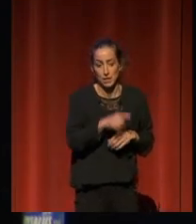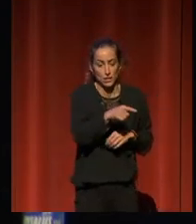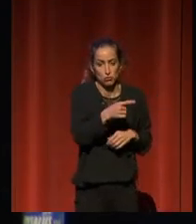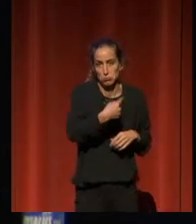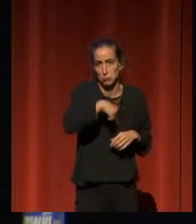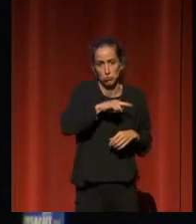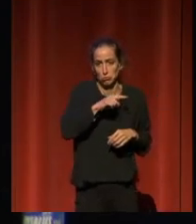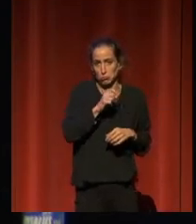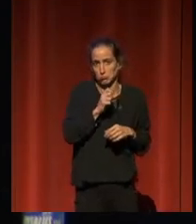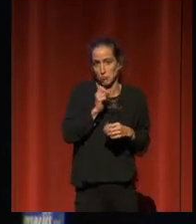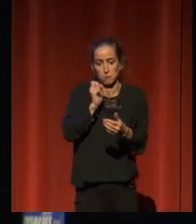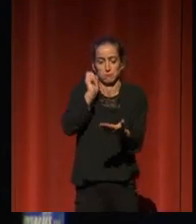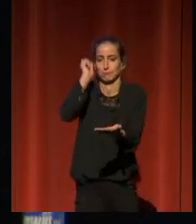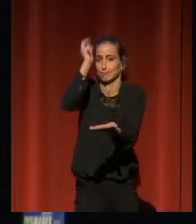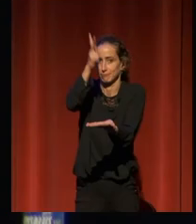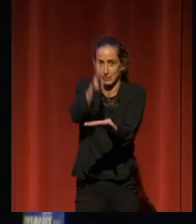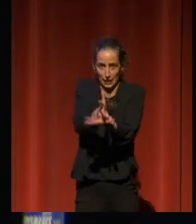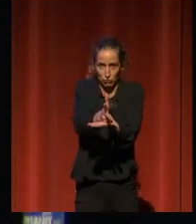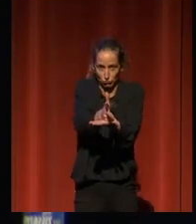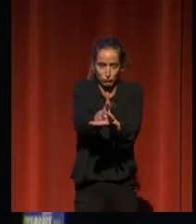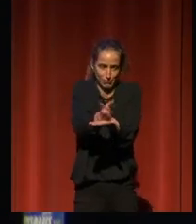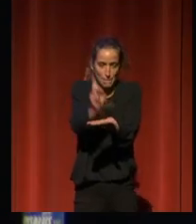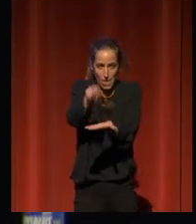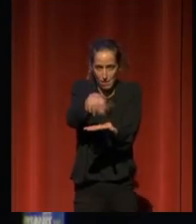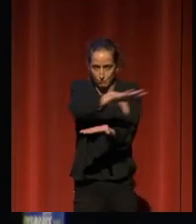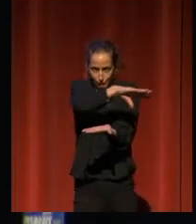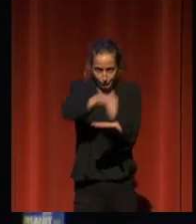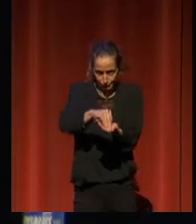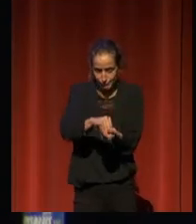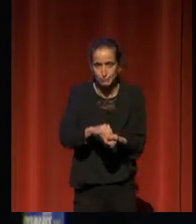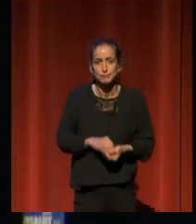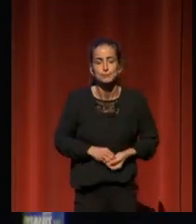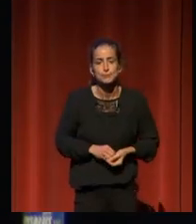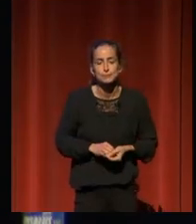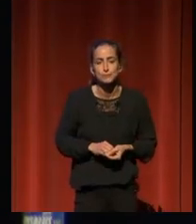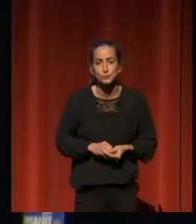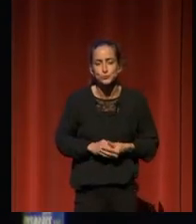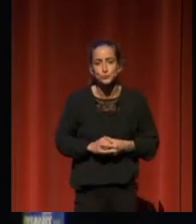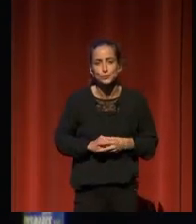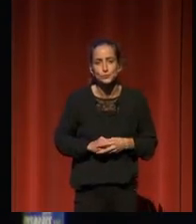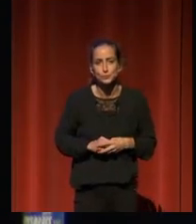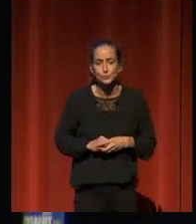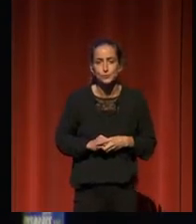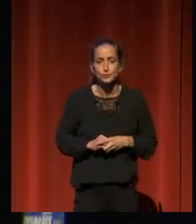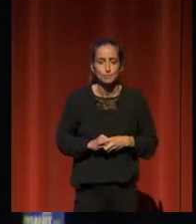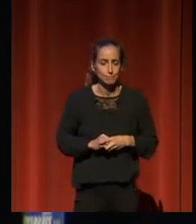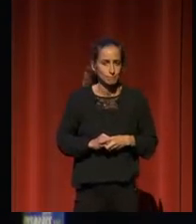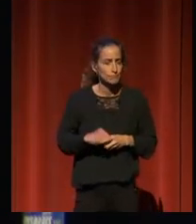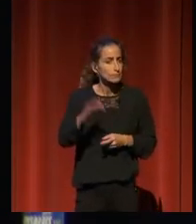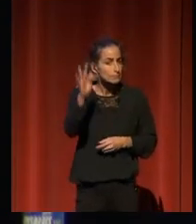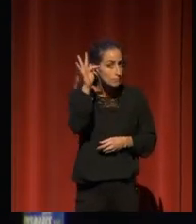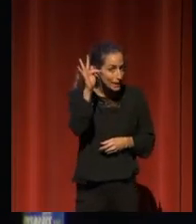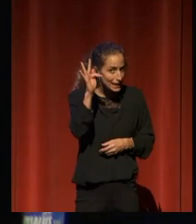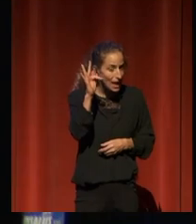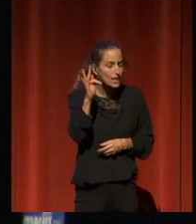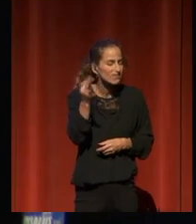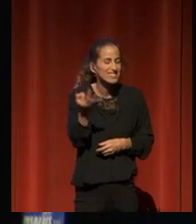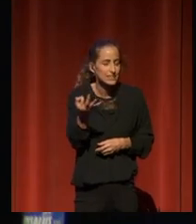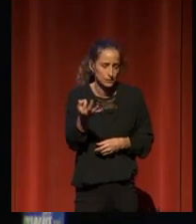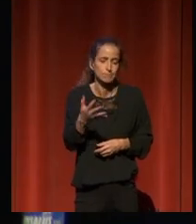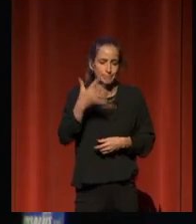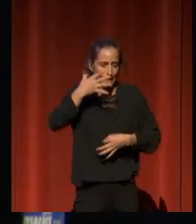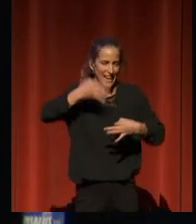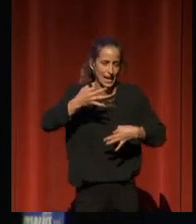nuestra misión ha hay ventajas reales eh podemos ser más